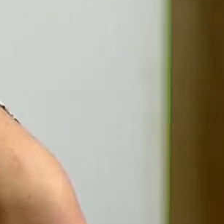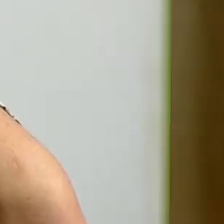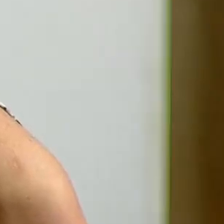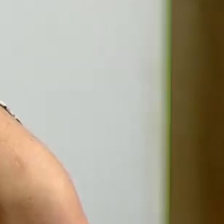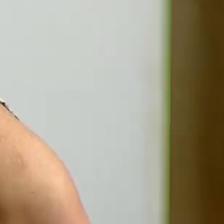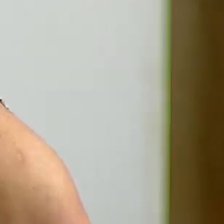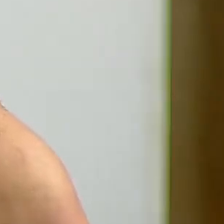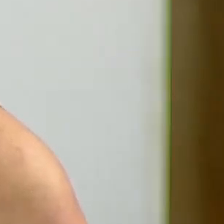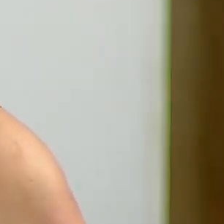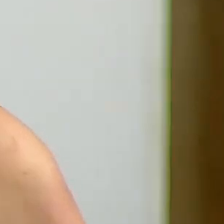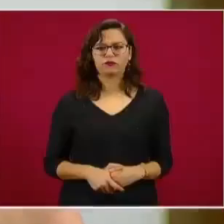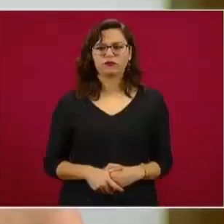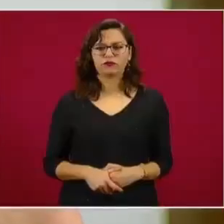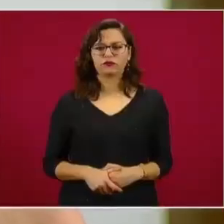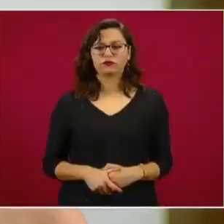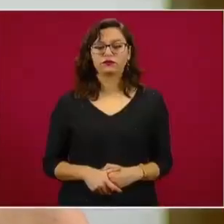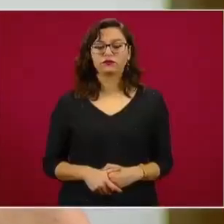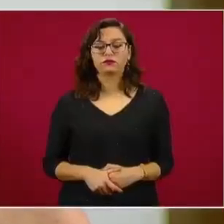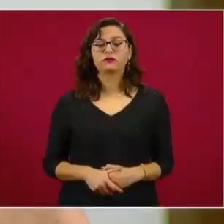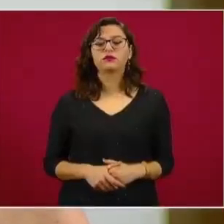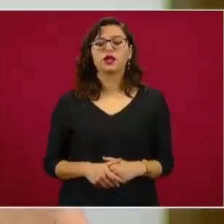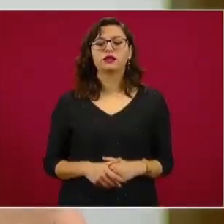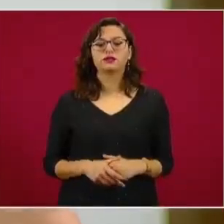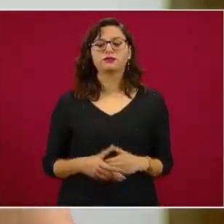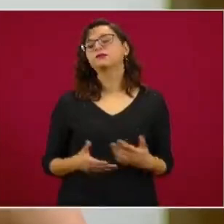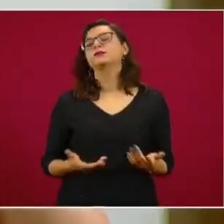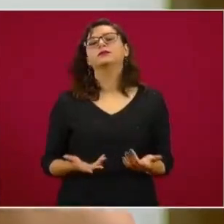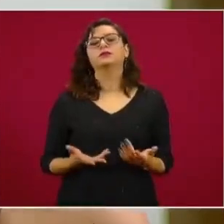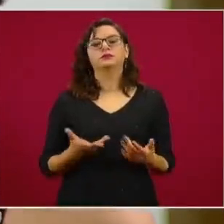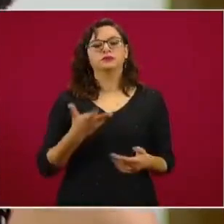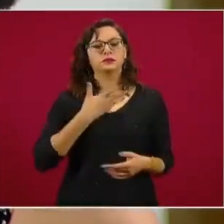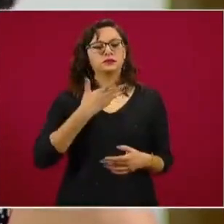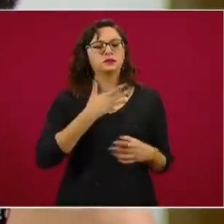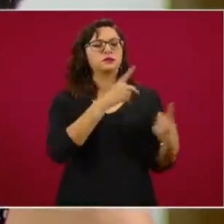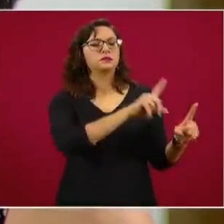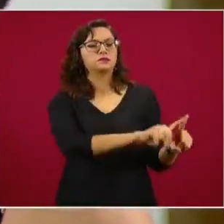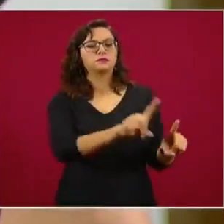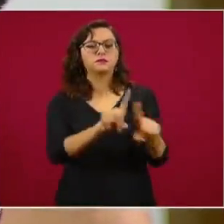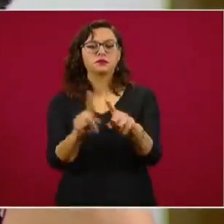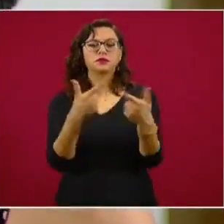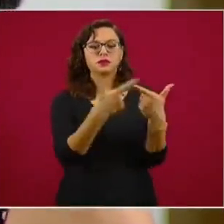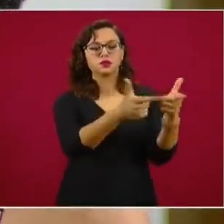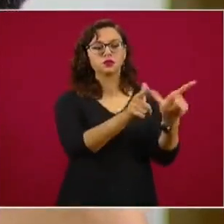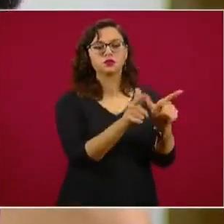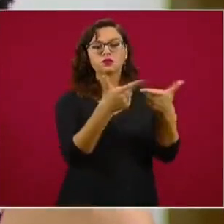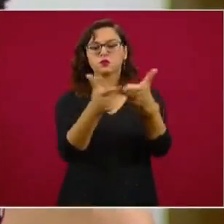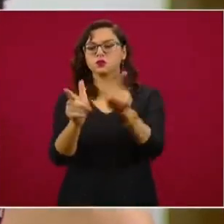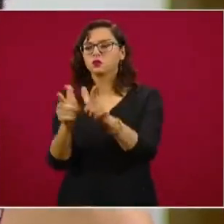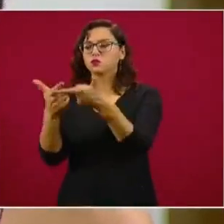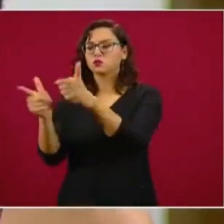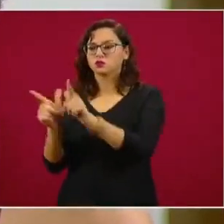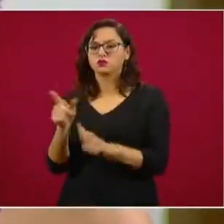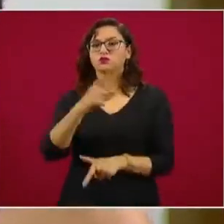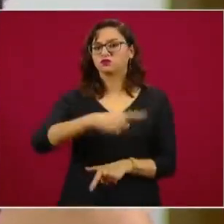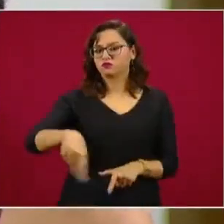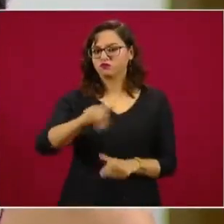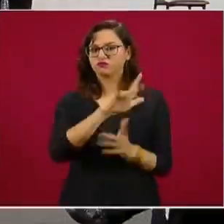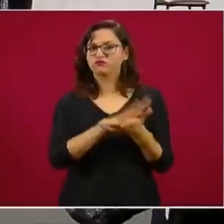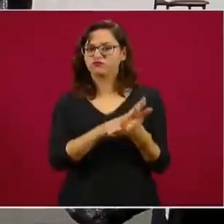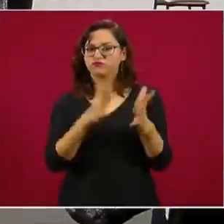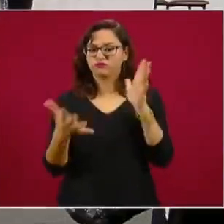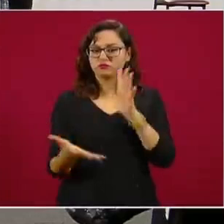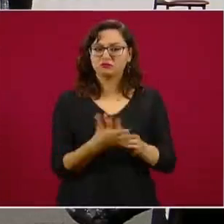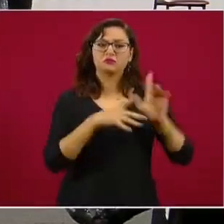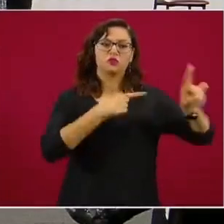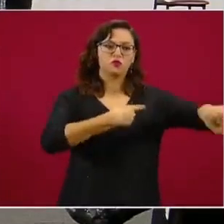hay grupos musicales, etcétera, ¿no? Entonces, aquí hay varios esquemas que tan solo el monto de